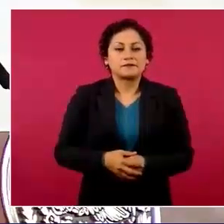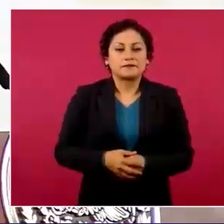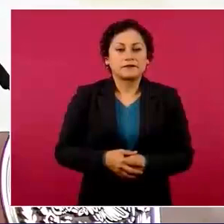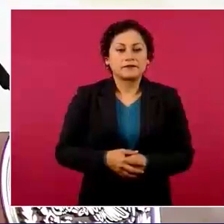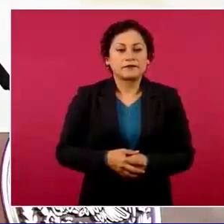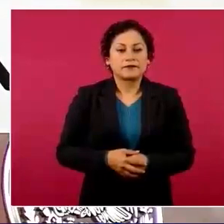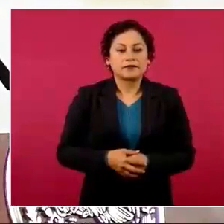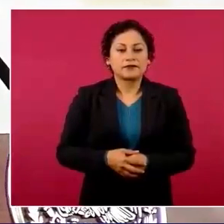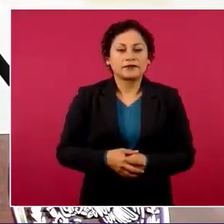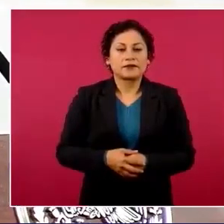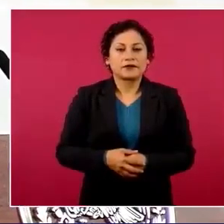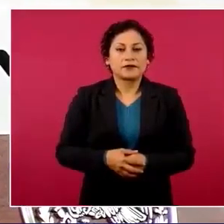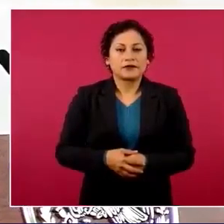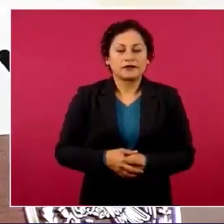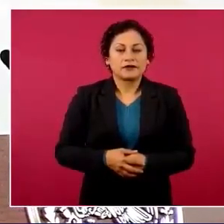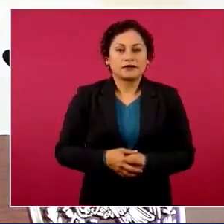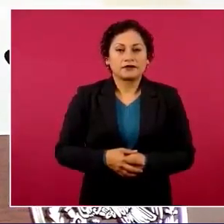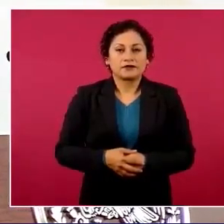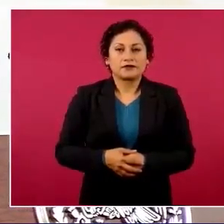quebrando,